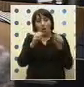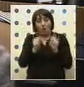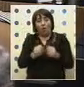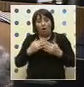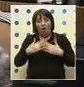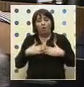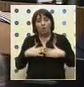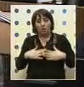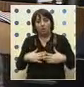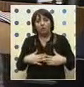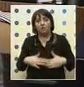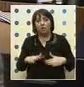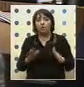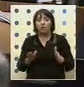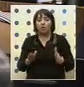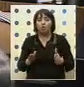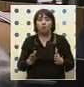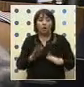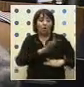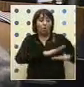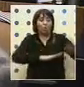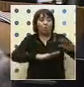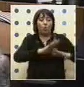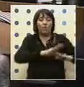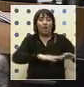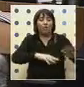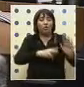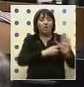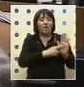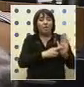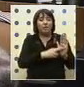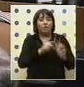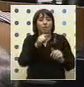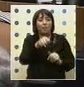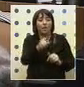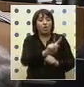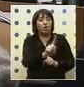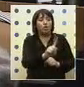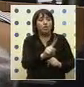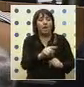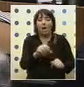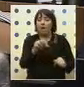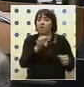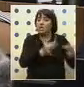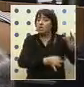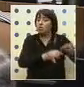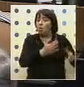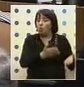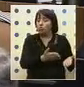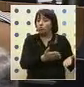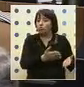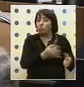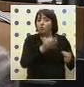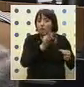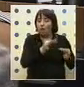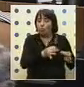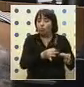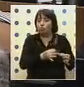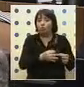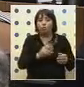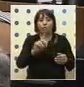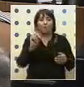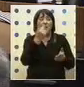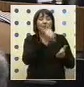tranquilos, pues se han resguardado las reglamentaciones para que no se han afectado injustamente. Así tal como lo hicimos en el primer